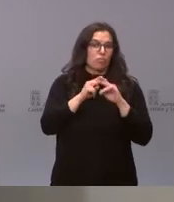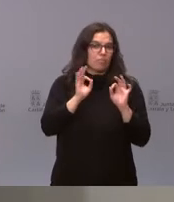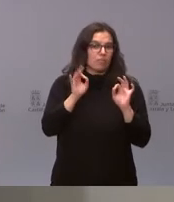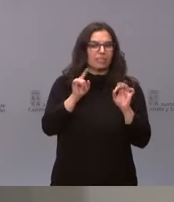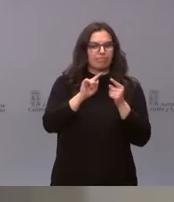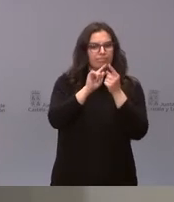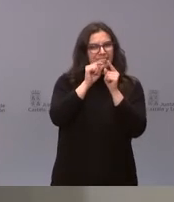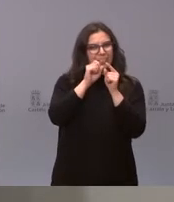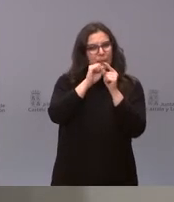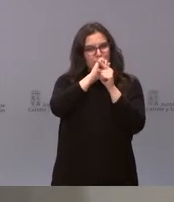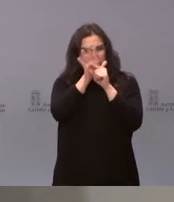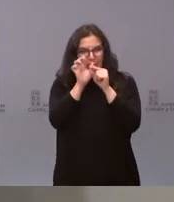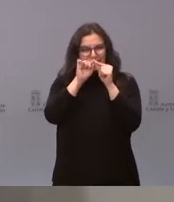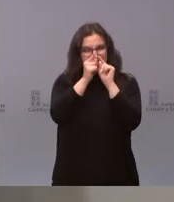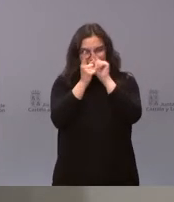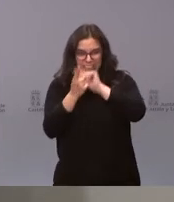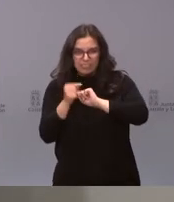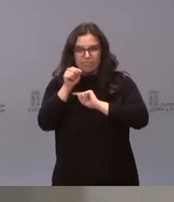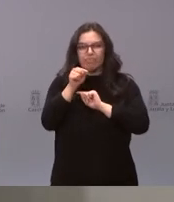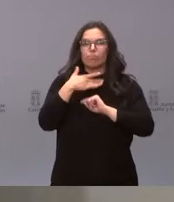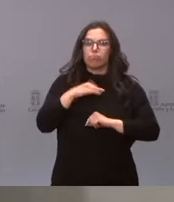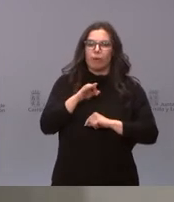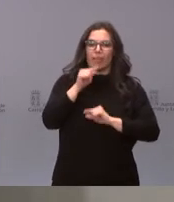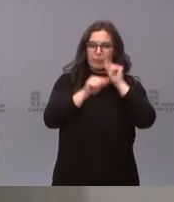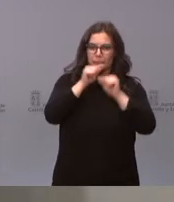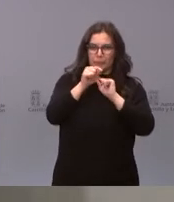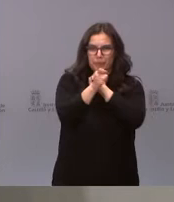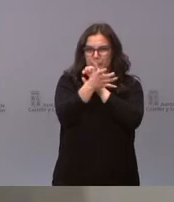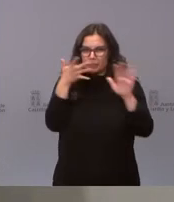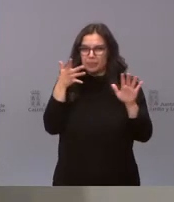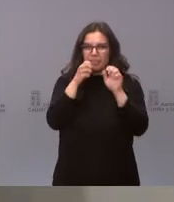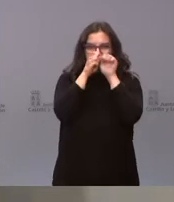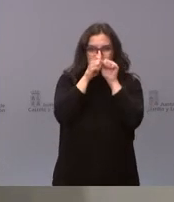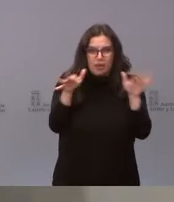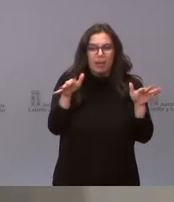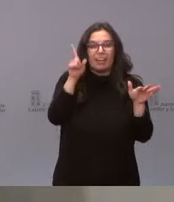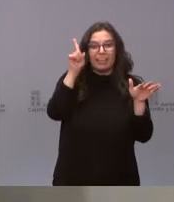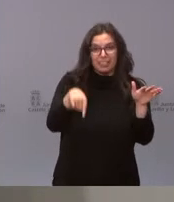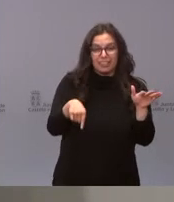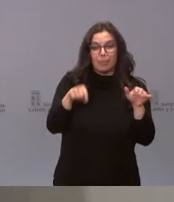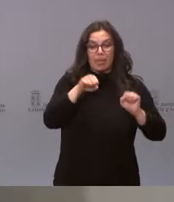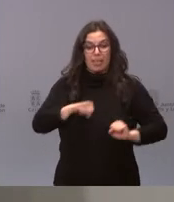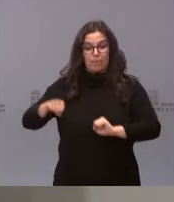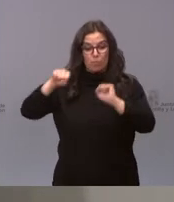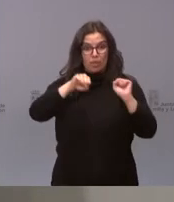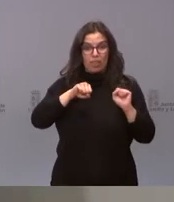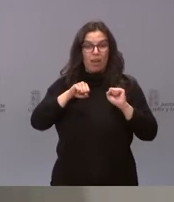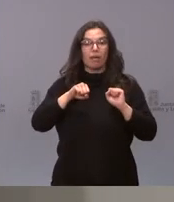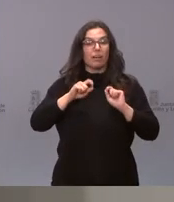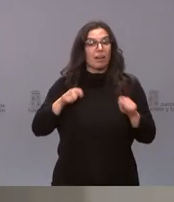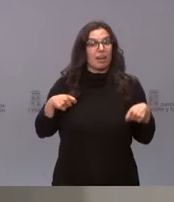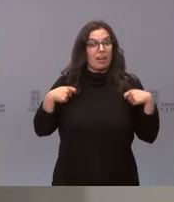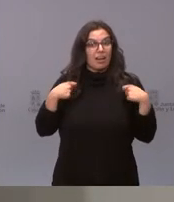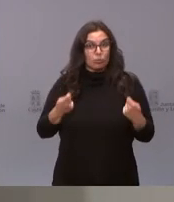que podrían conferirles simultáneamente mayor efectividad y un escape inmunológico frente a la inmunidad adquirida de forma natural